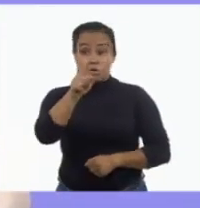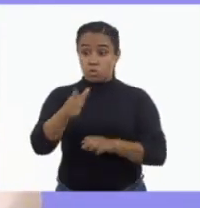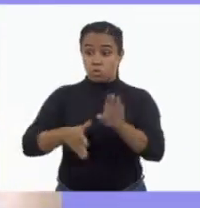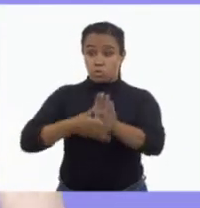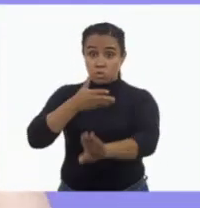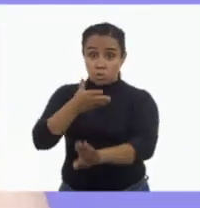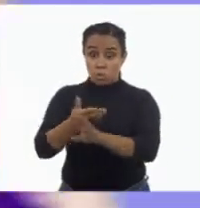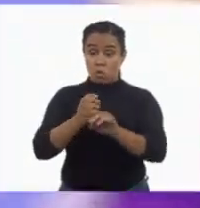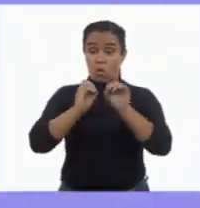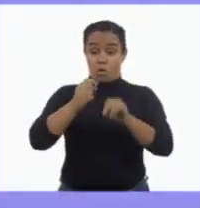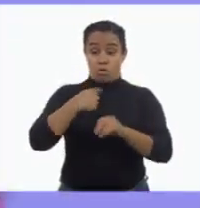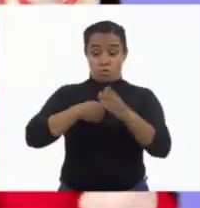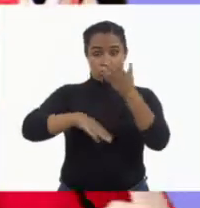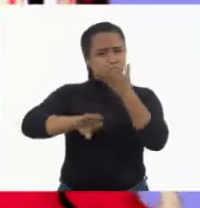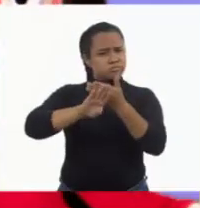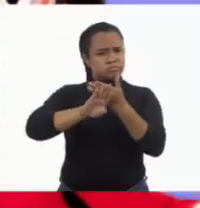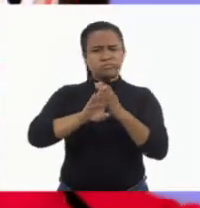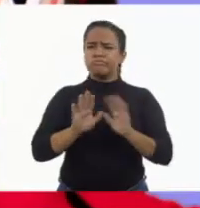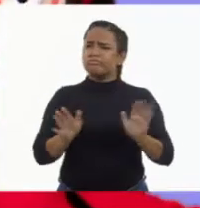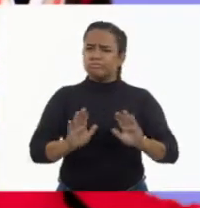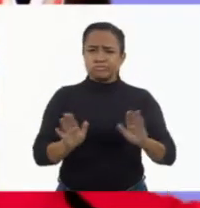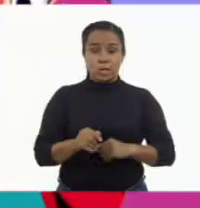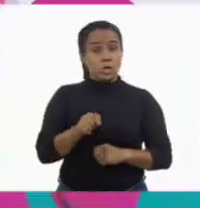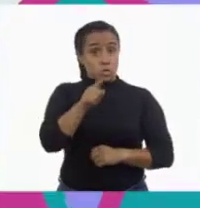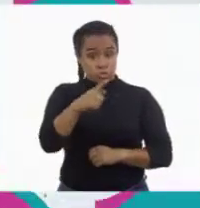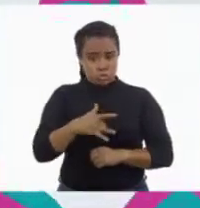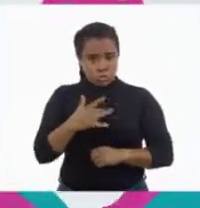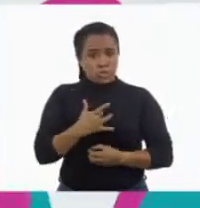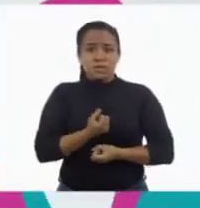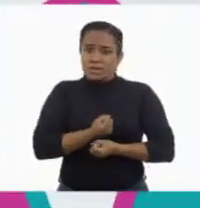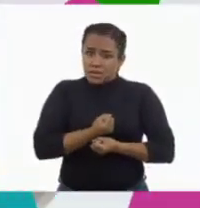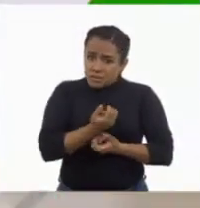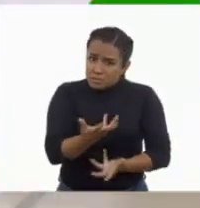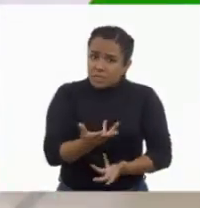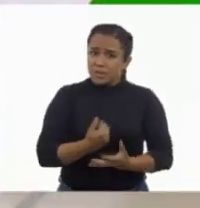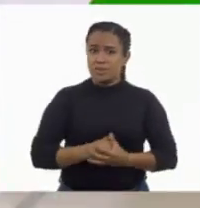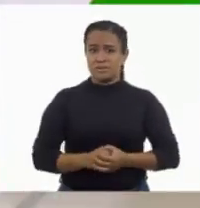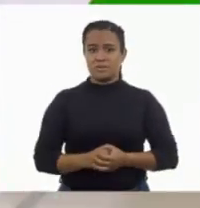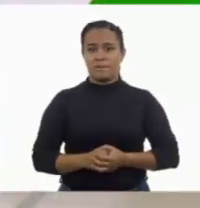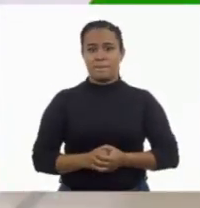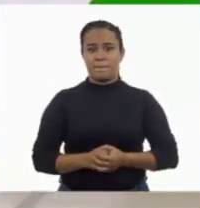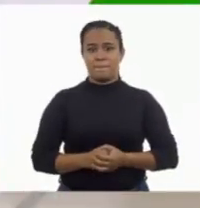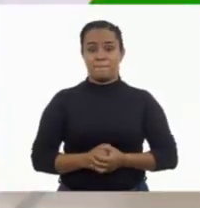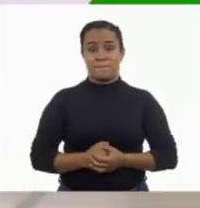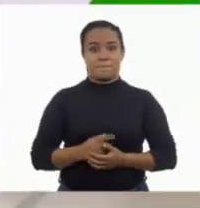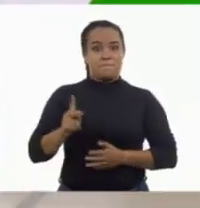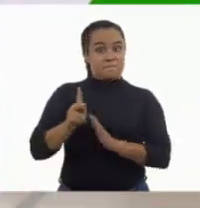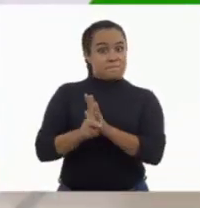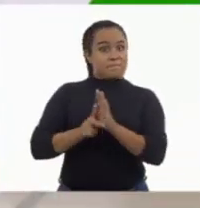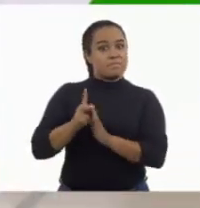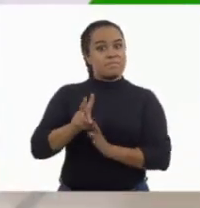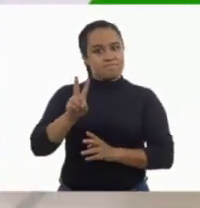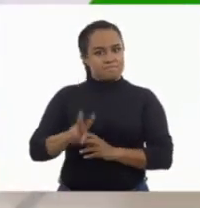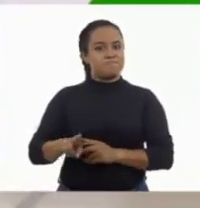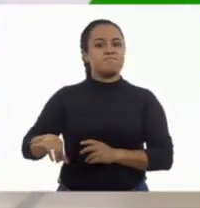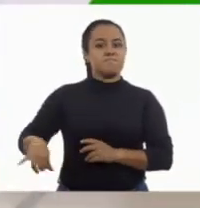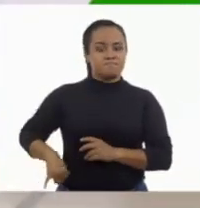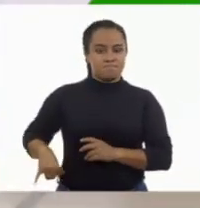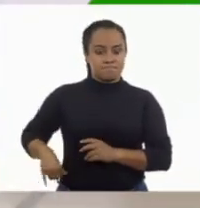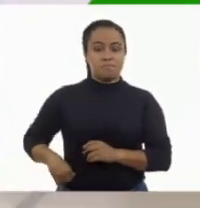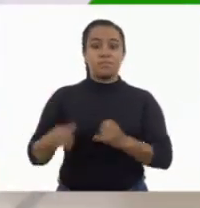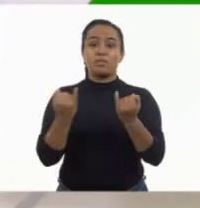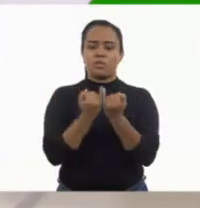a los demás ni a nosotros mismos. ¡Di lo que sientes! ¡Qué interesante video! Y sobre todo